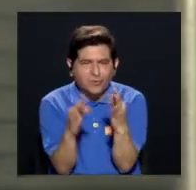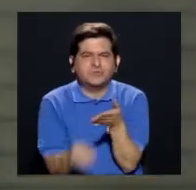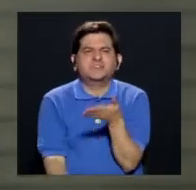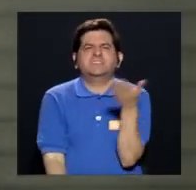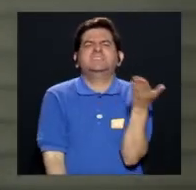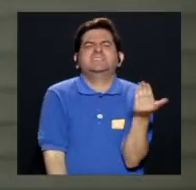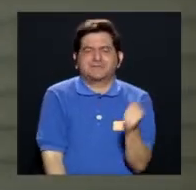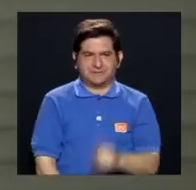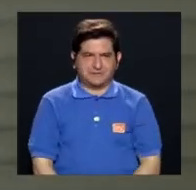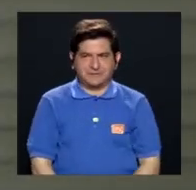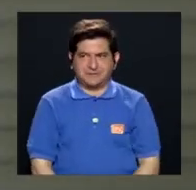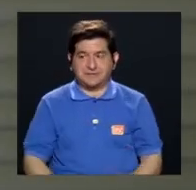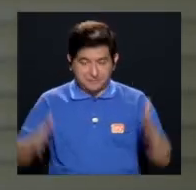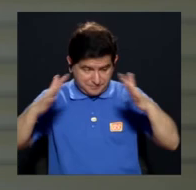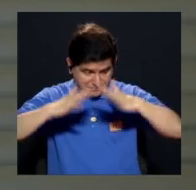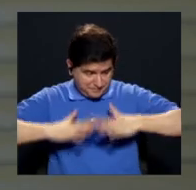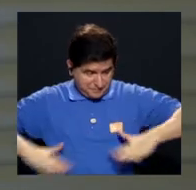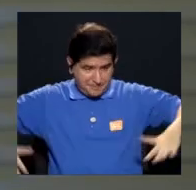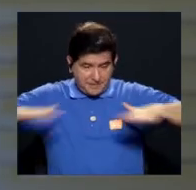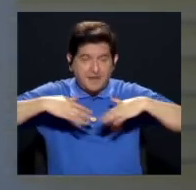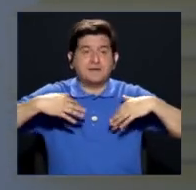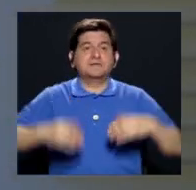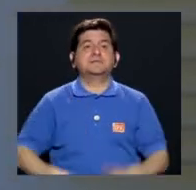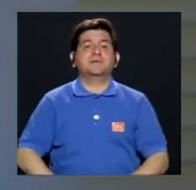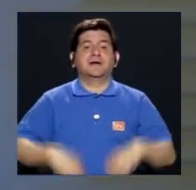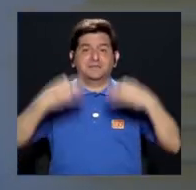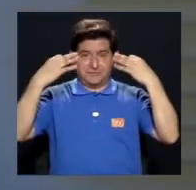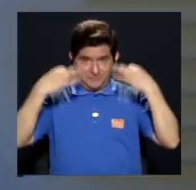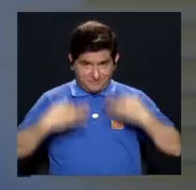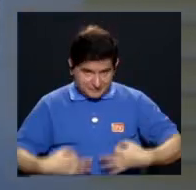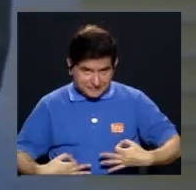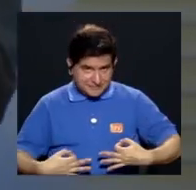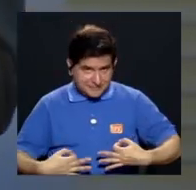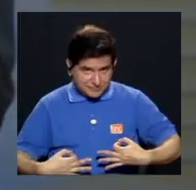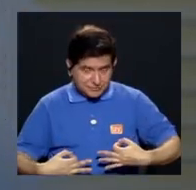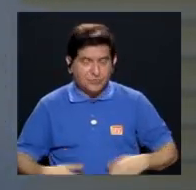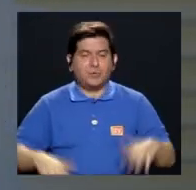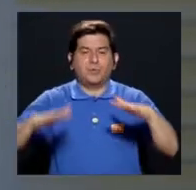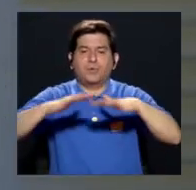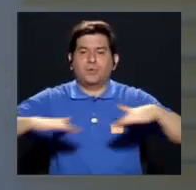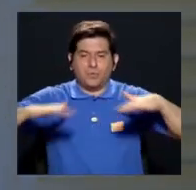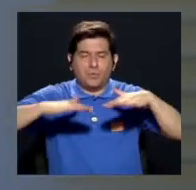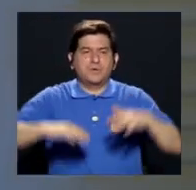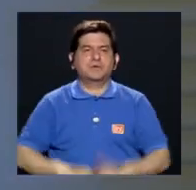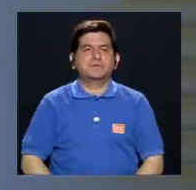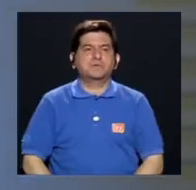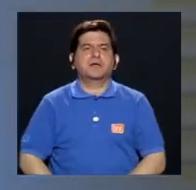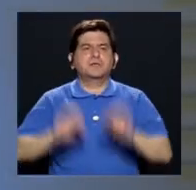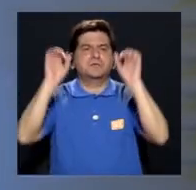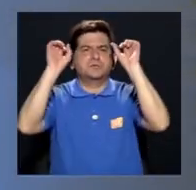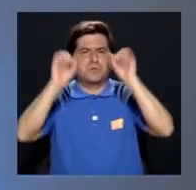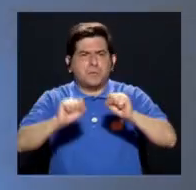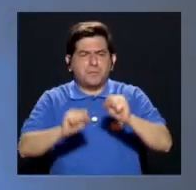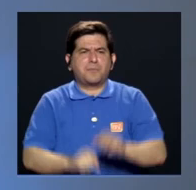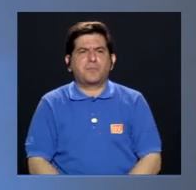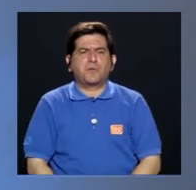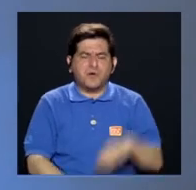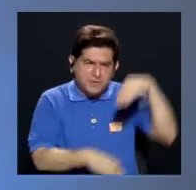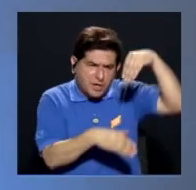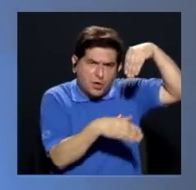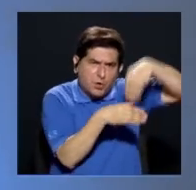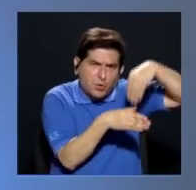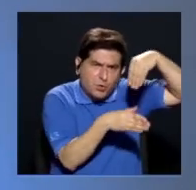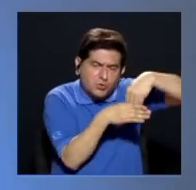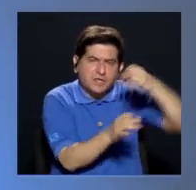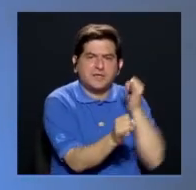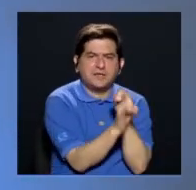es que el espacio físico sea un espacio que lleve la impronta